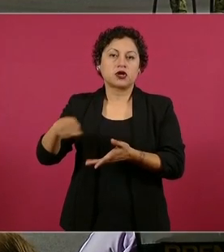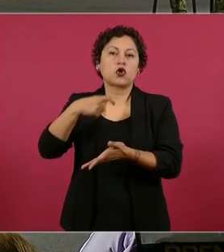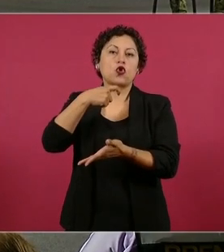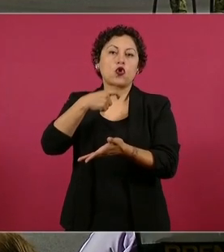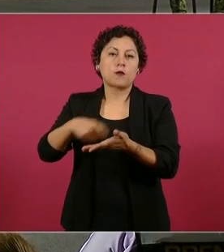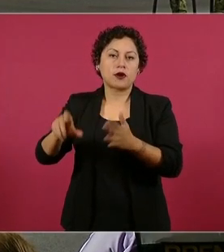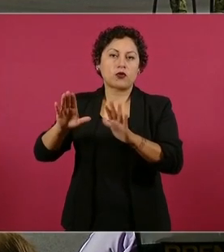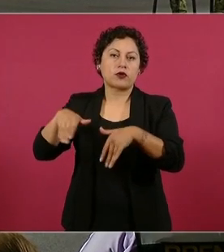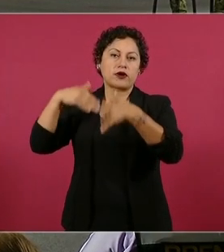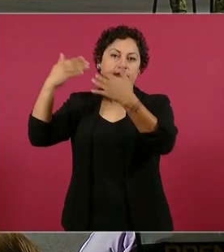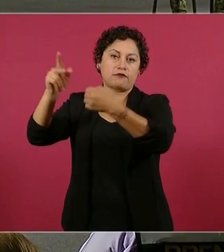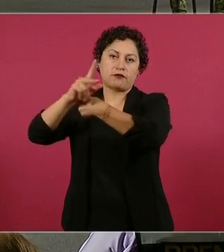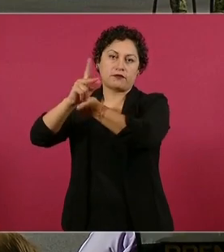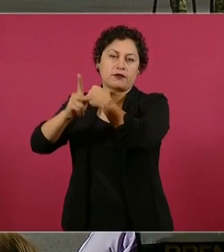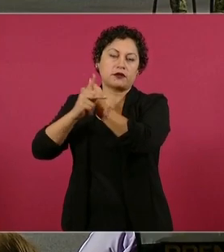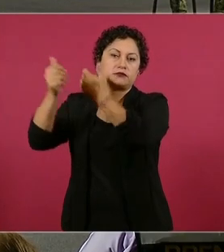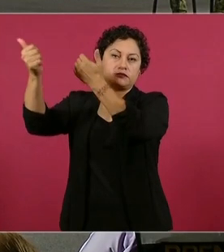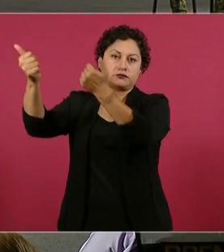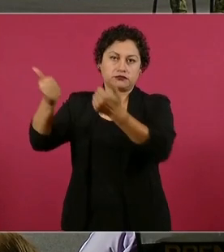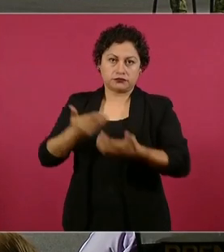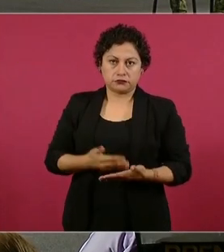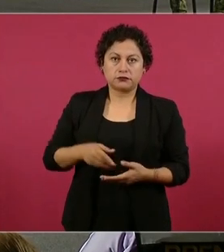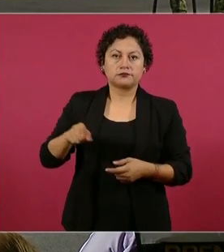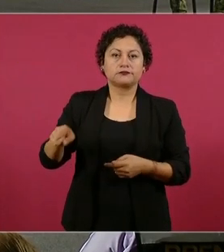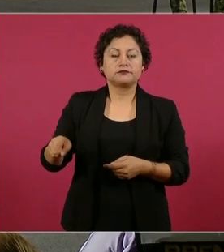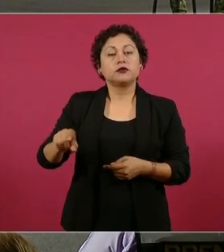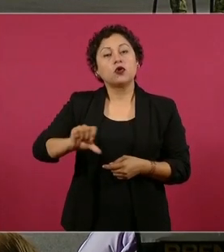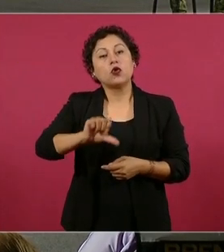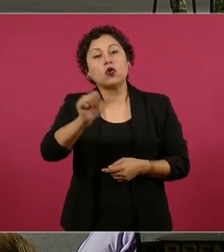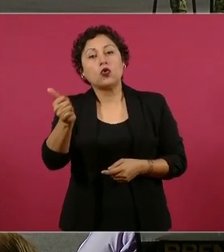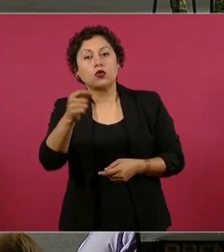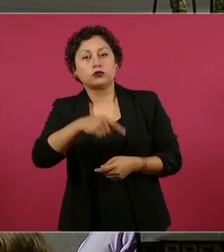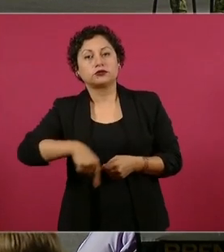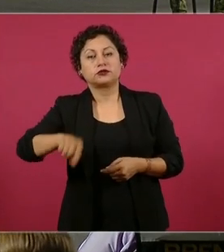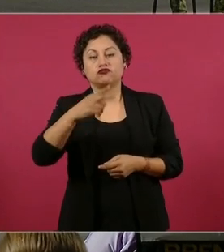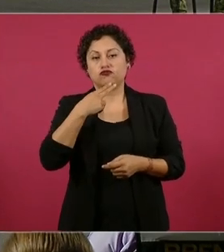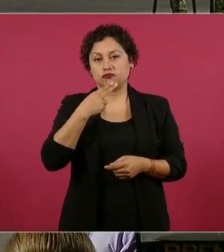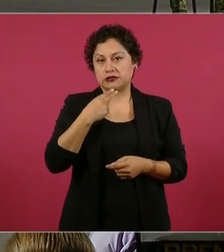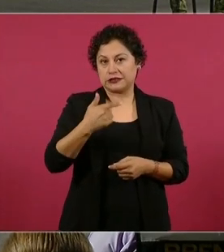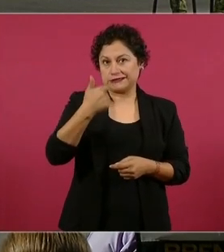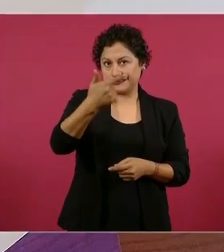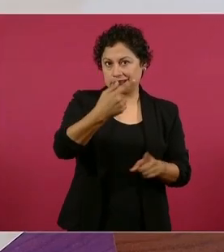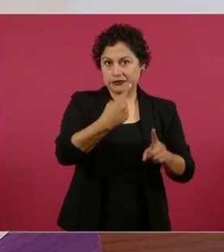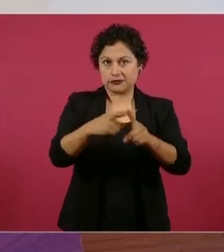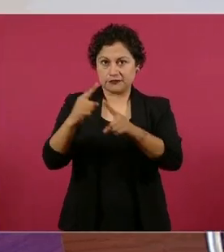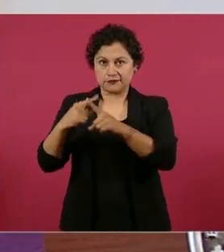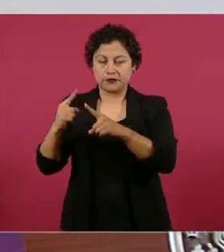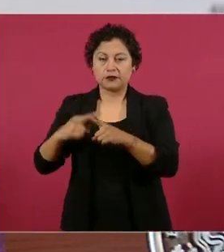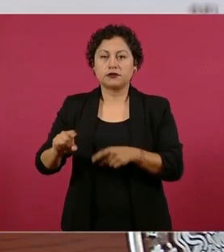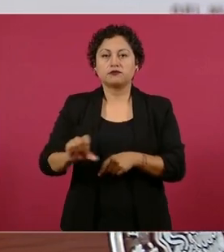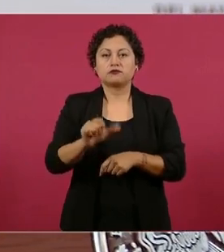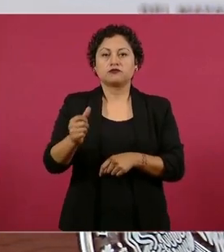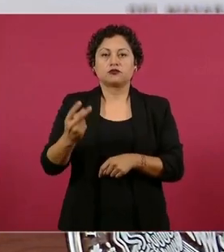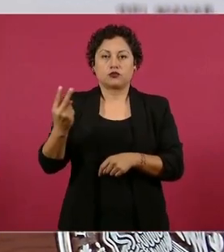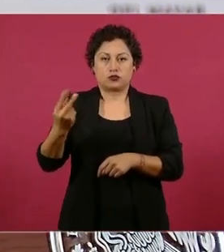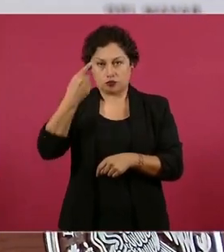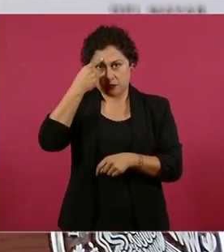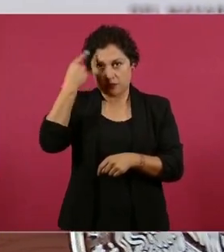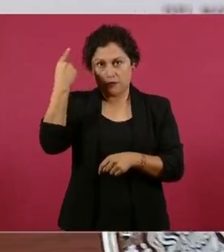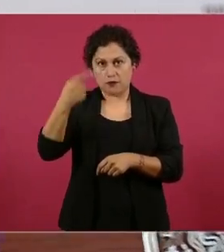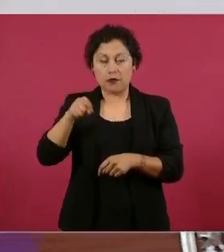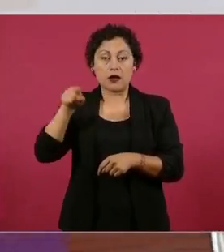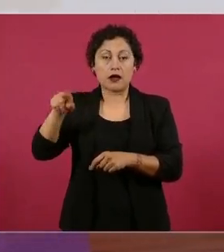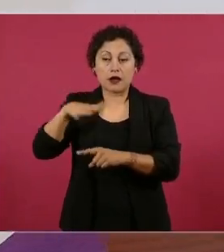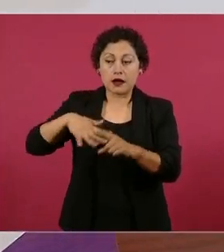emergencia 6 dragas anfibias y 7 estacionarias en su momento, es profesamente para atender ese dragado en el